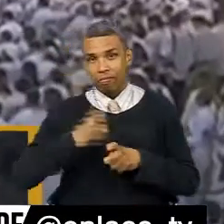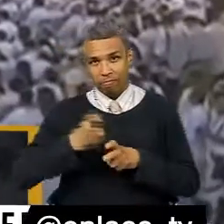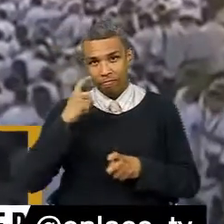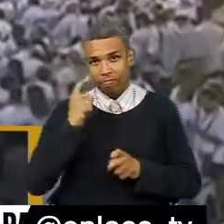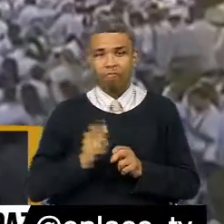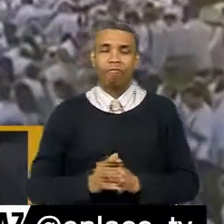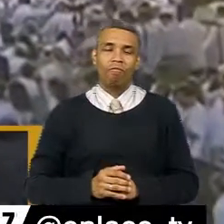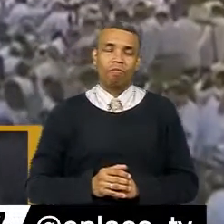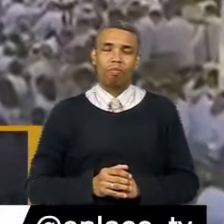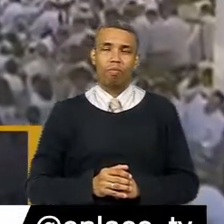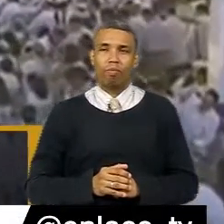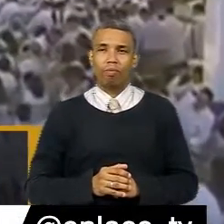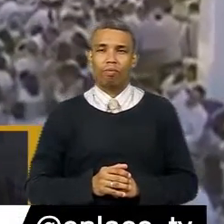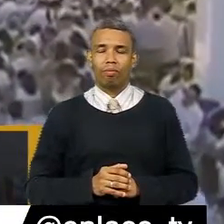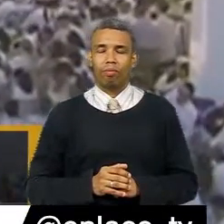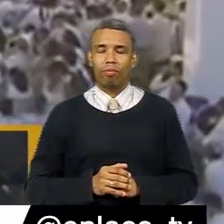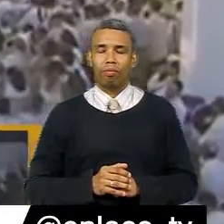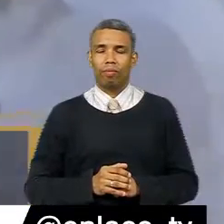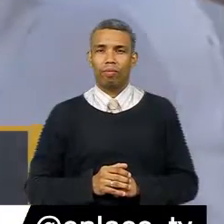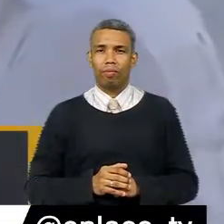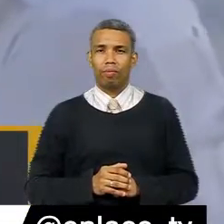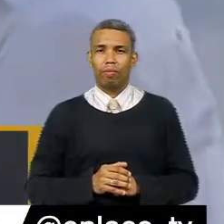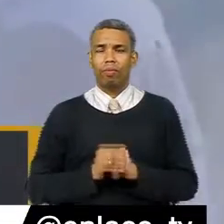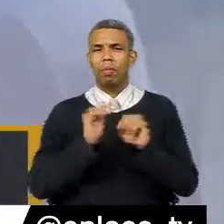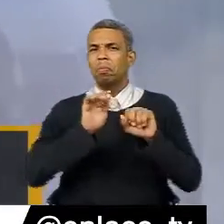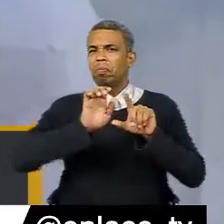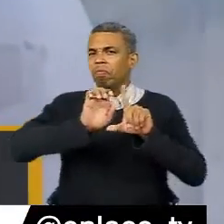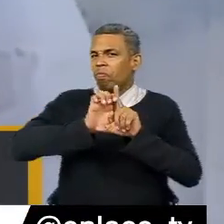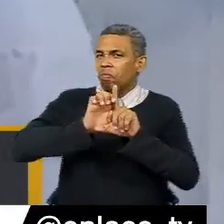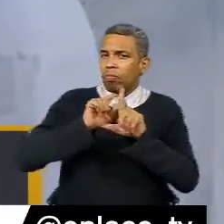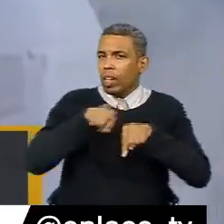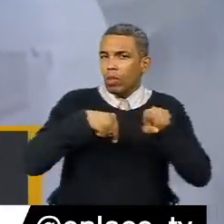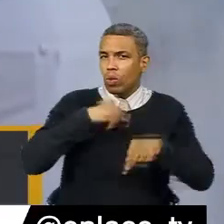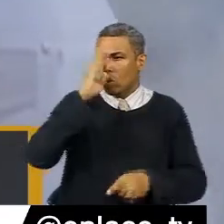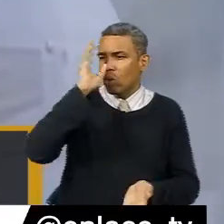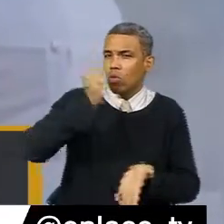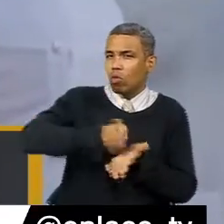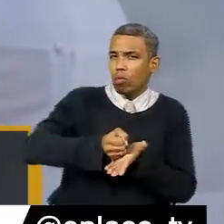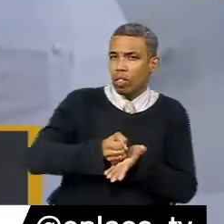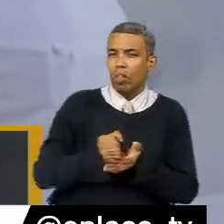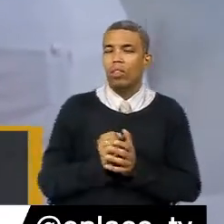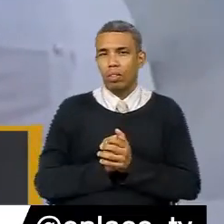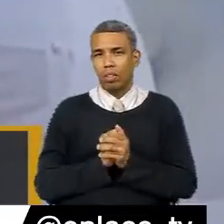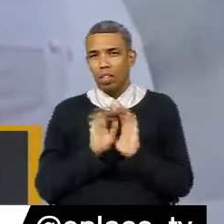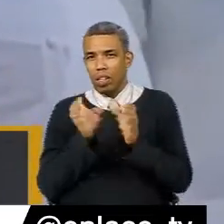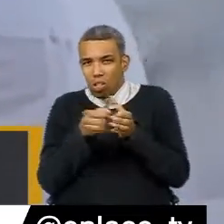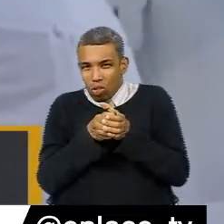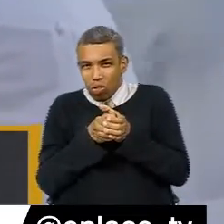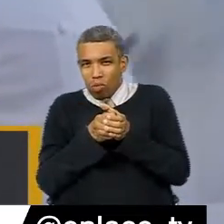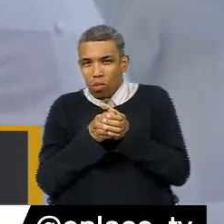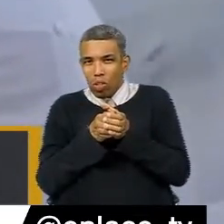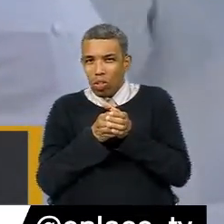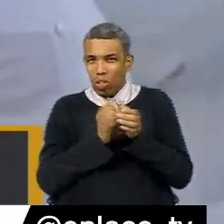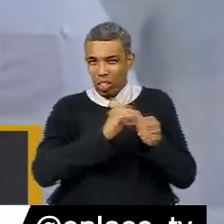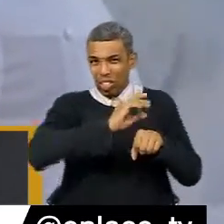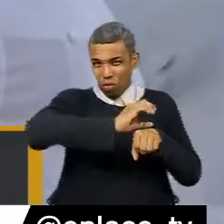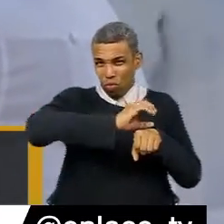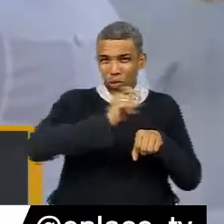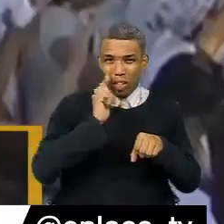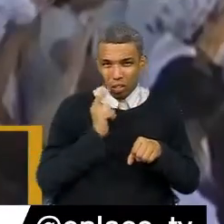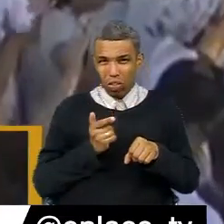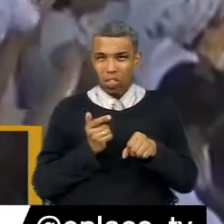entre el gobierno nacional y las FARC, Enlace Noticias consultó la opinión de uno de los miembros de la Corporación Nación, Organización Defensora de Derechos Humanos